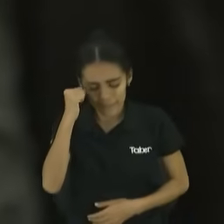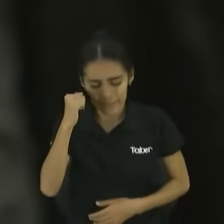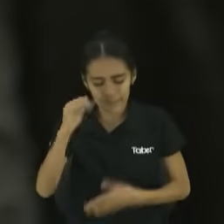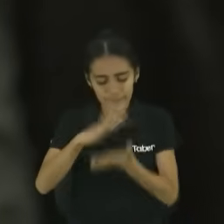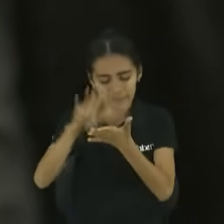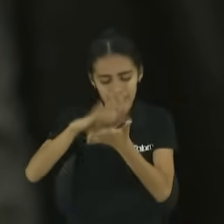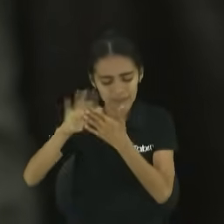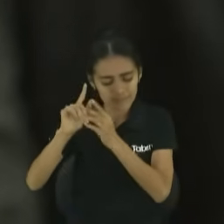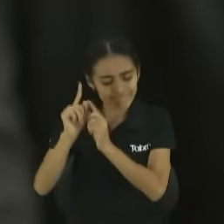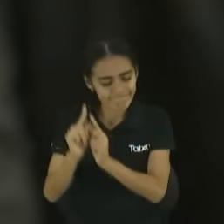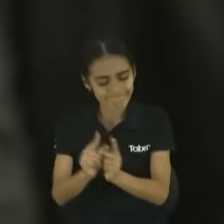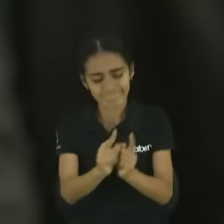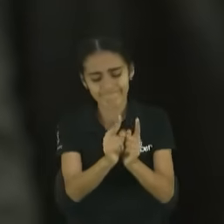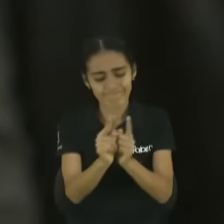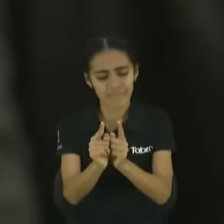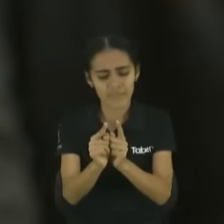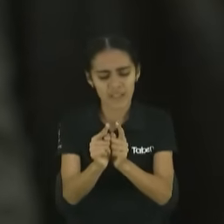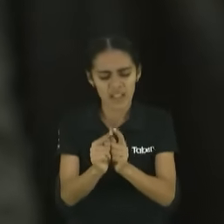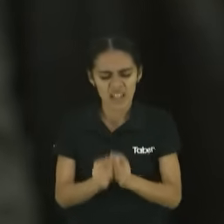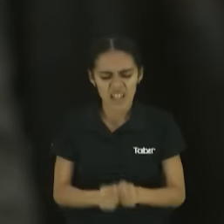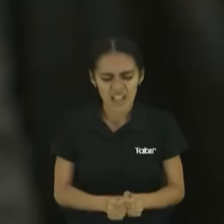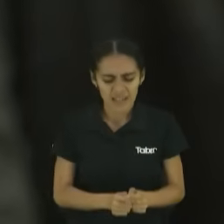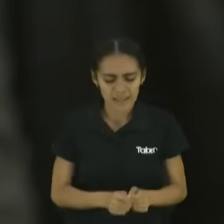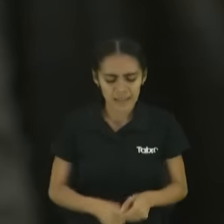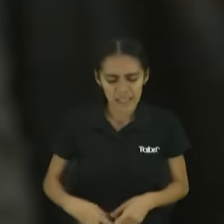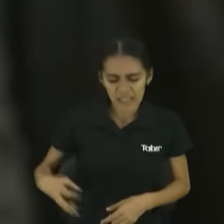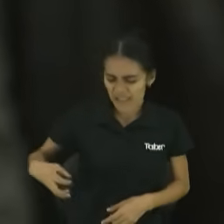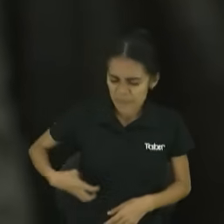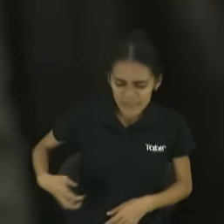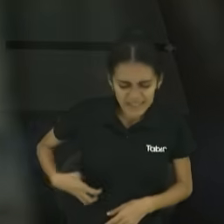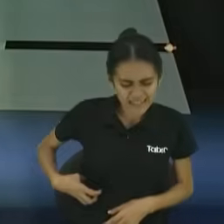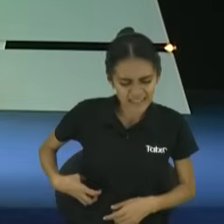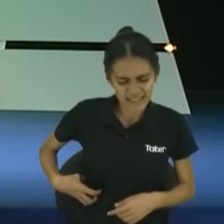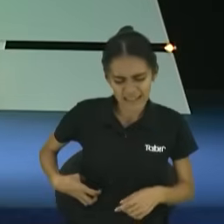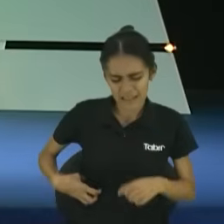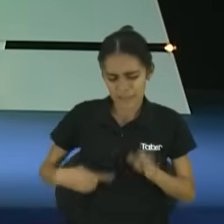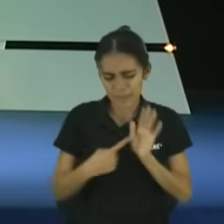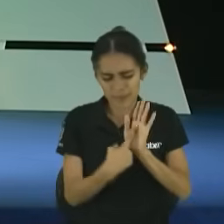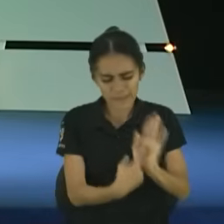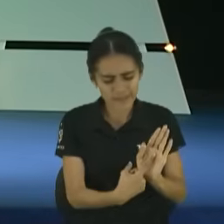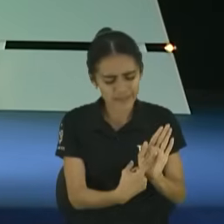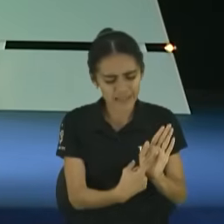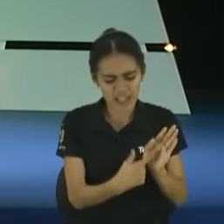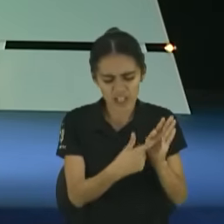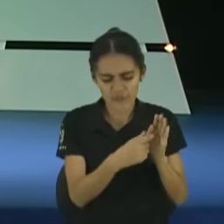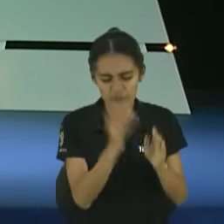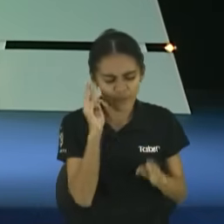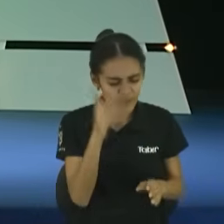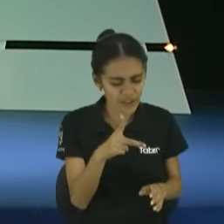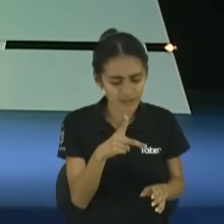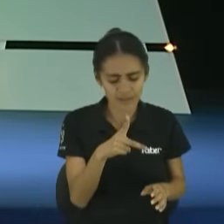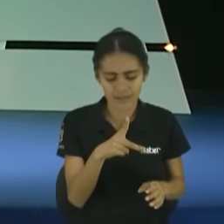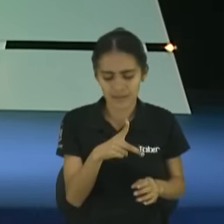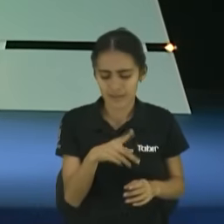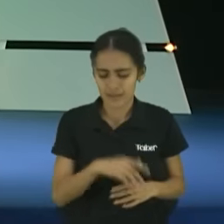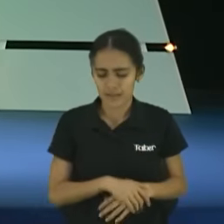no nos dejemos engañar con las manifestaciones que se dan, pero no es el propósito.